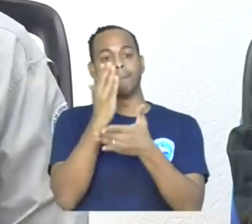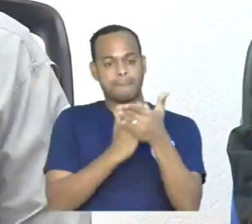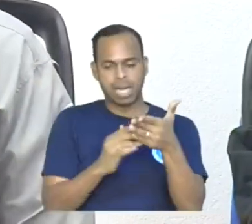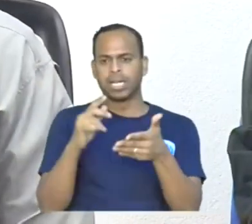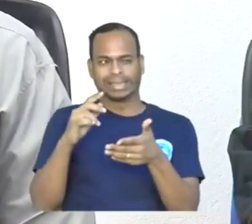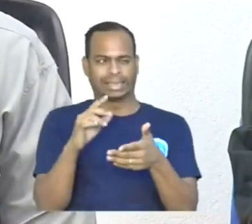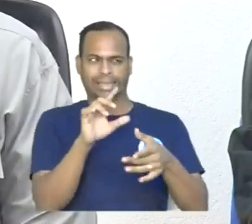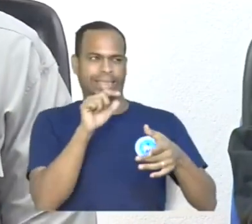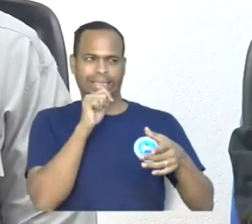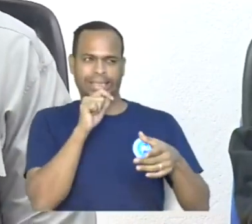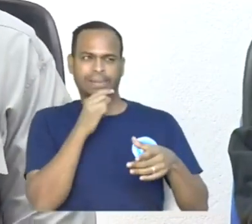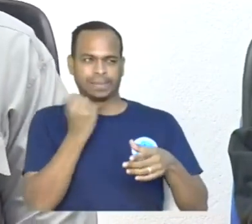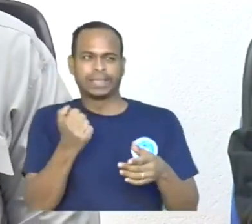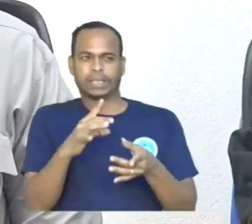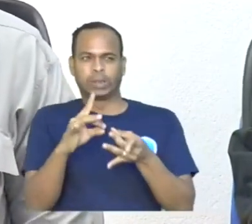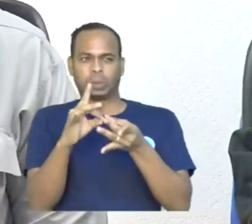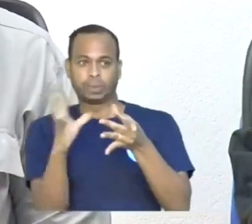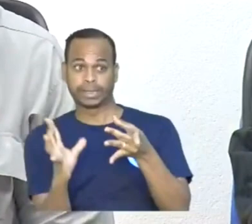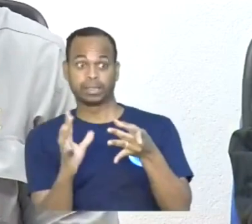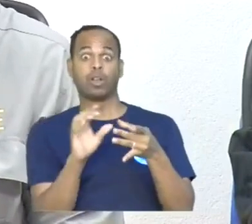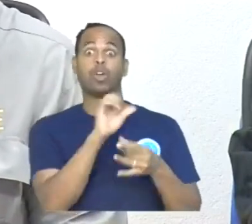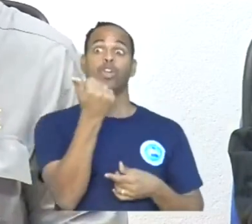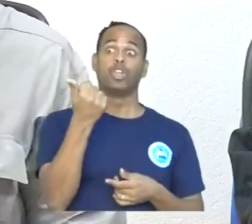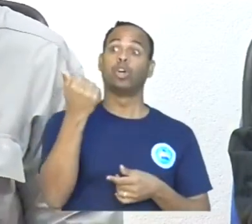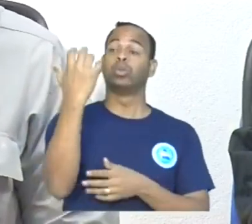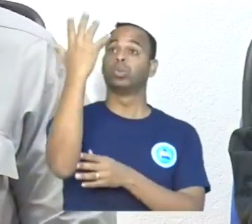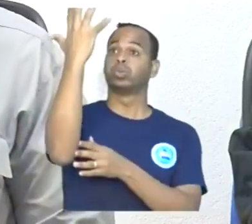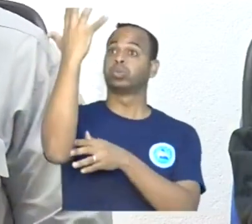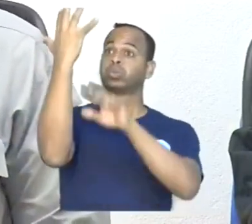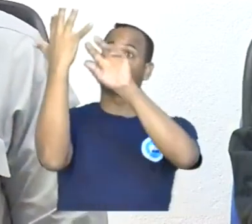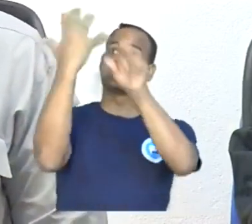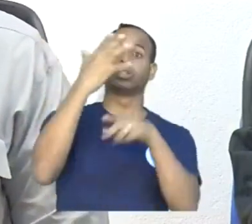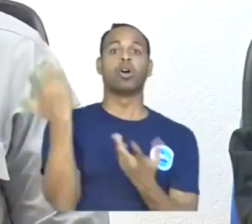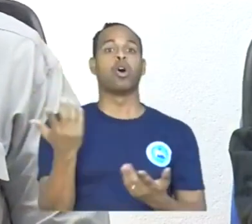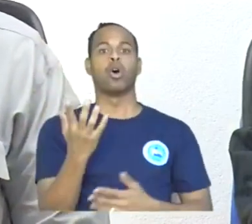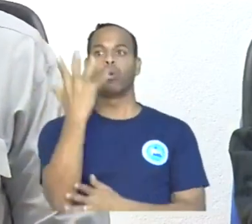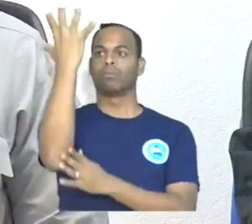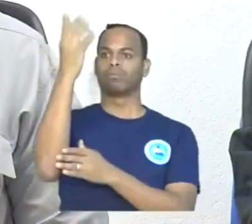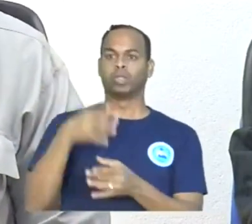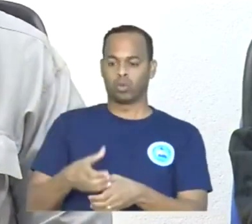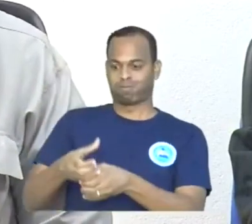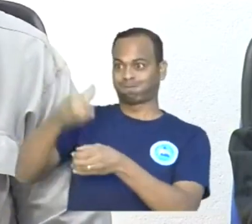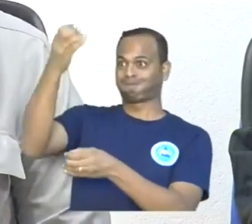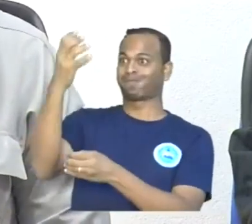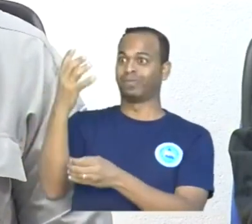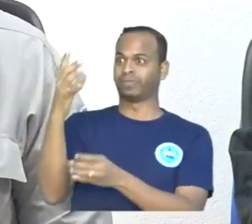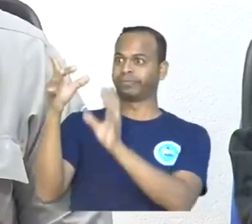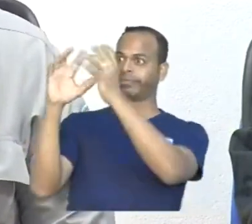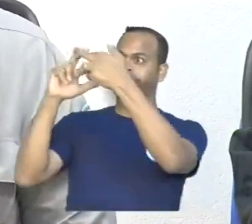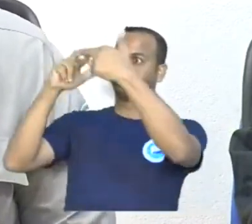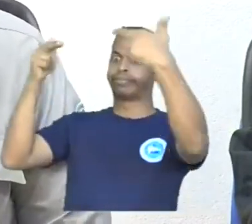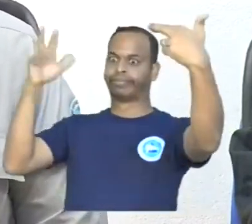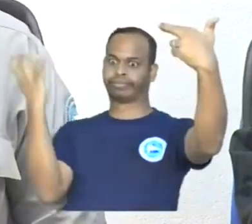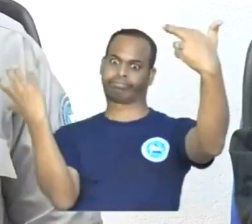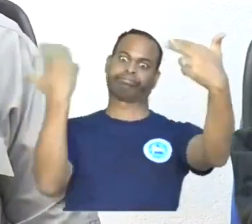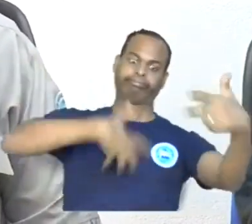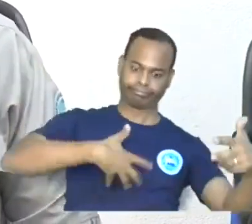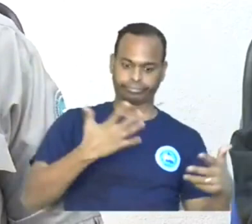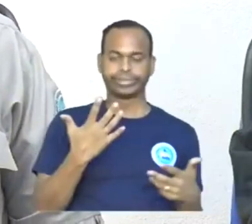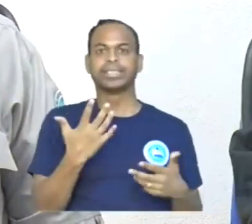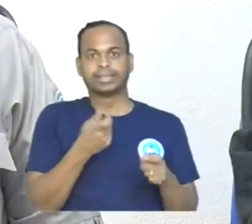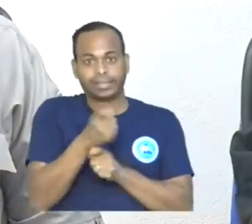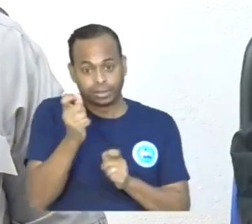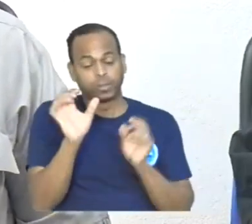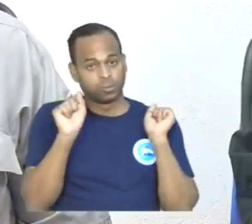algunos circuitos y otros sufren daño cuando cae un poste del tendido, cuando cae un árbol. Eso es normal, para que tengan eso